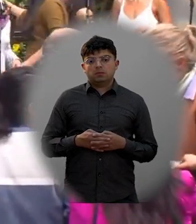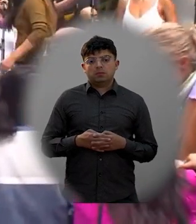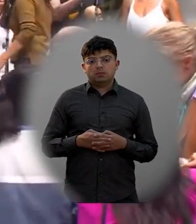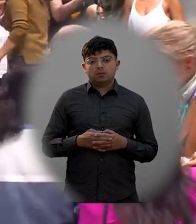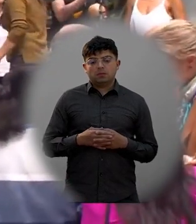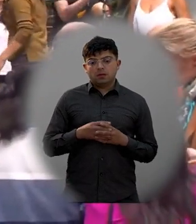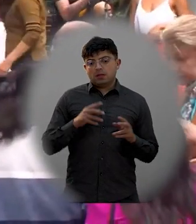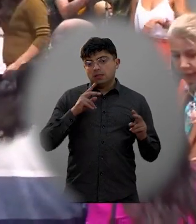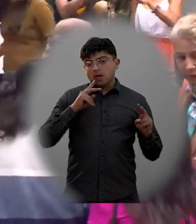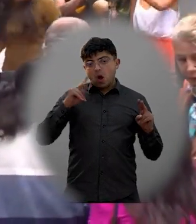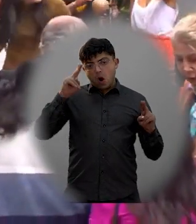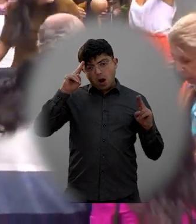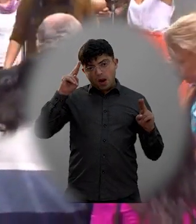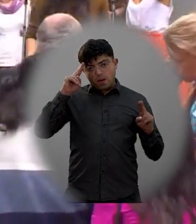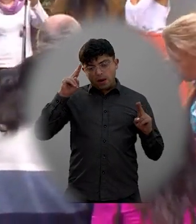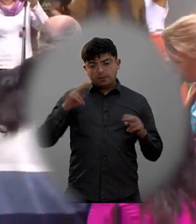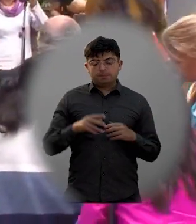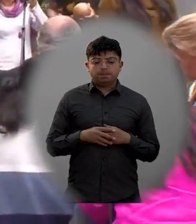Hola, hola, no.